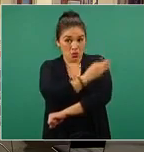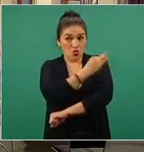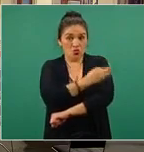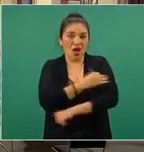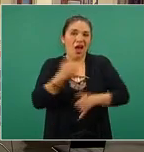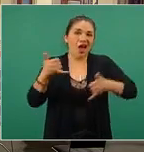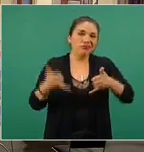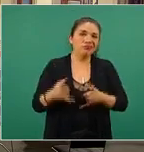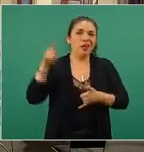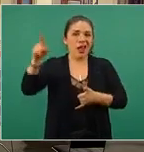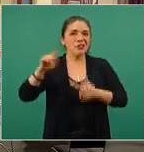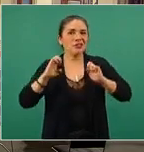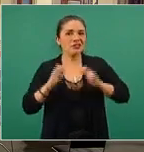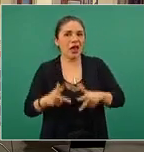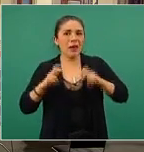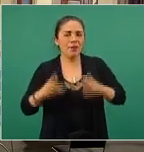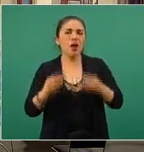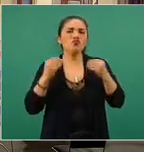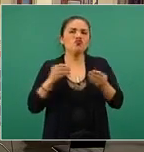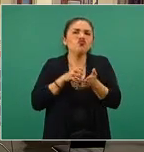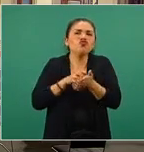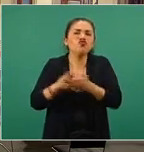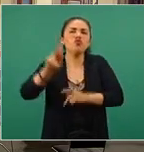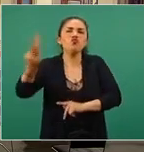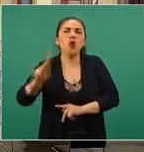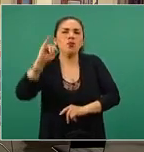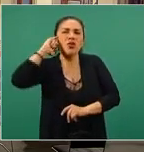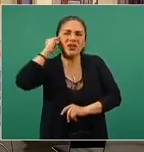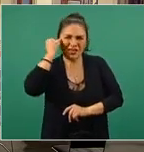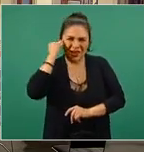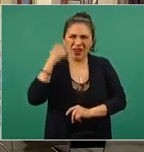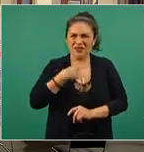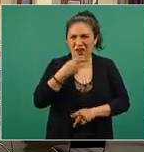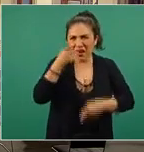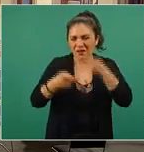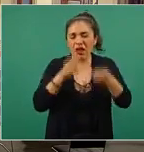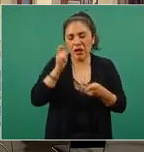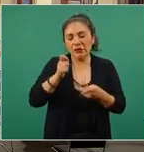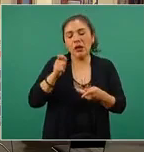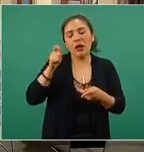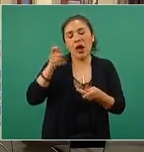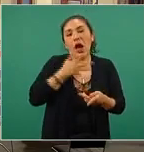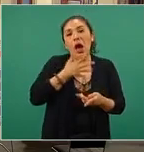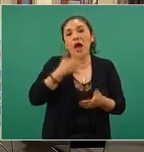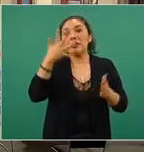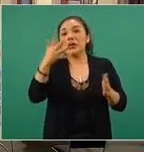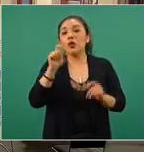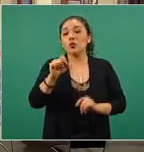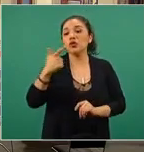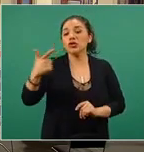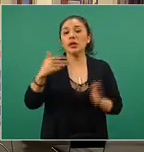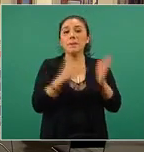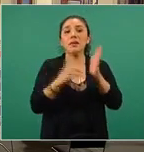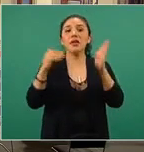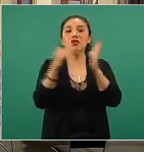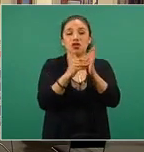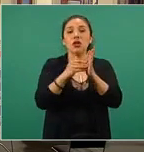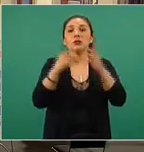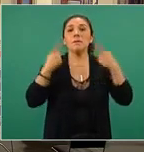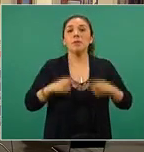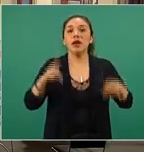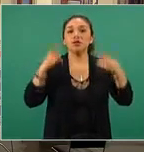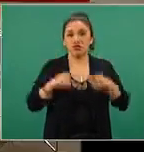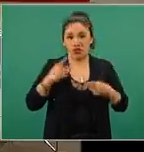pues en Chiapas la multietnicidad de la que hablaba representa, bueno, en Chiapas vivimos 5.7 millones